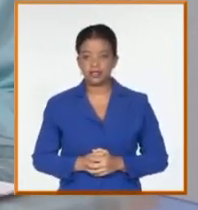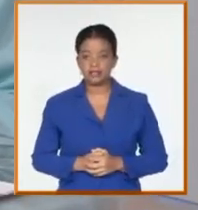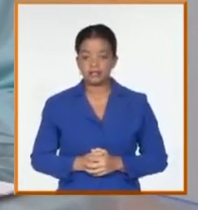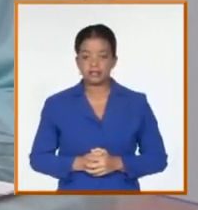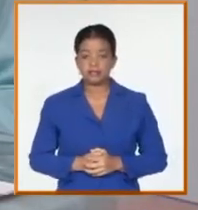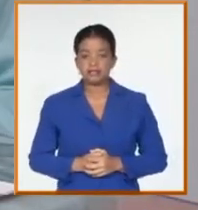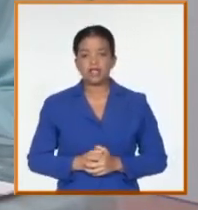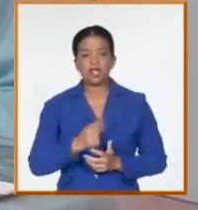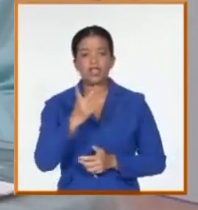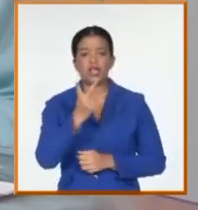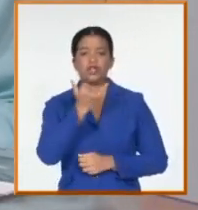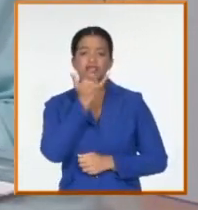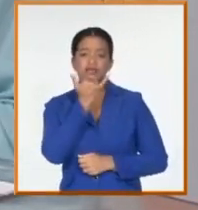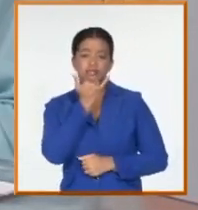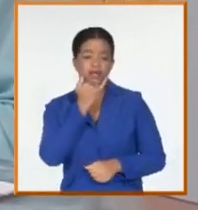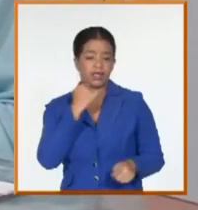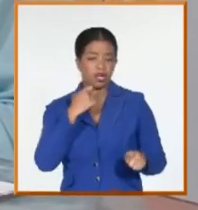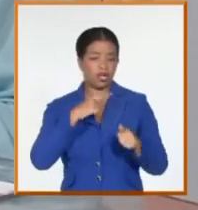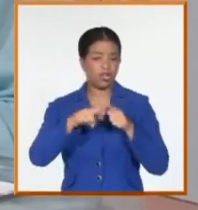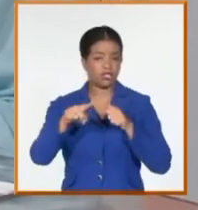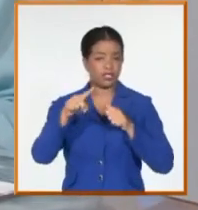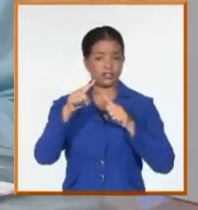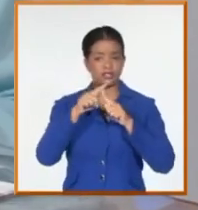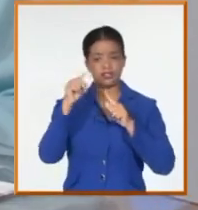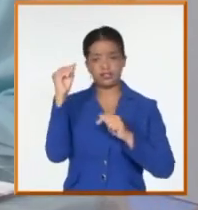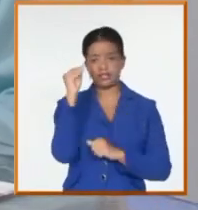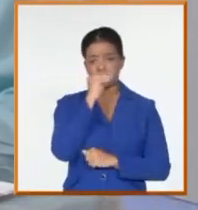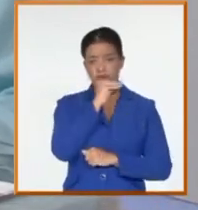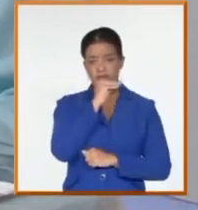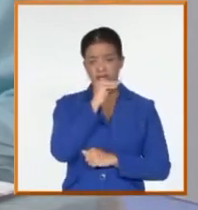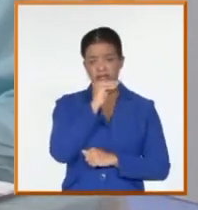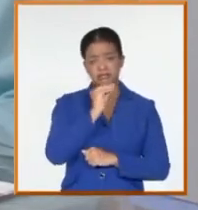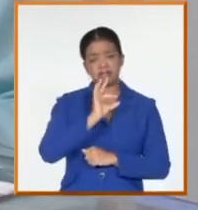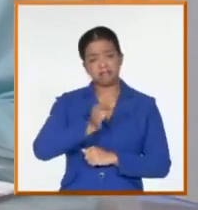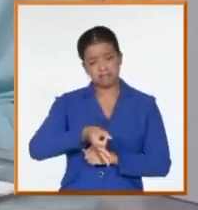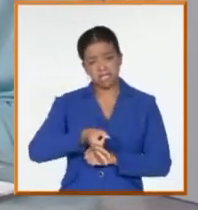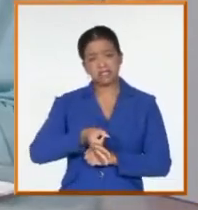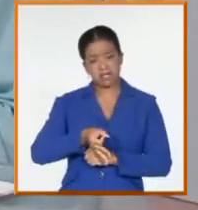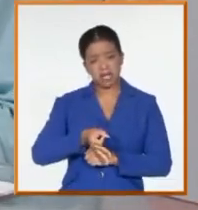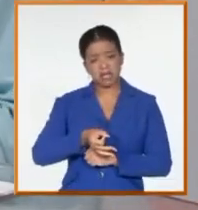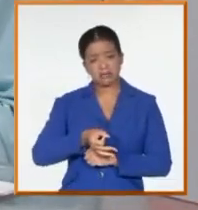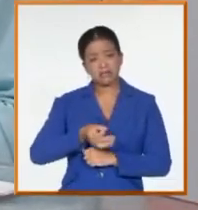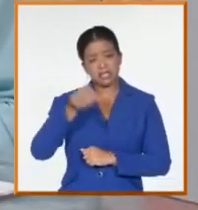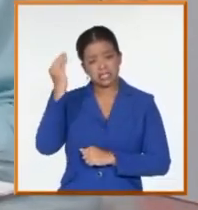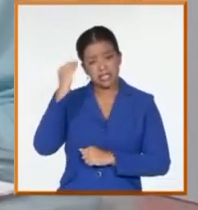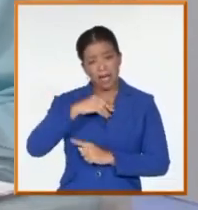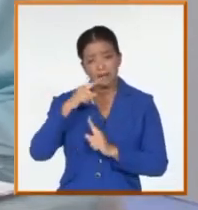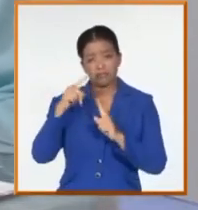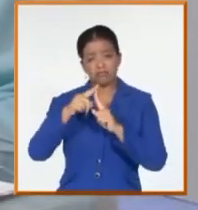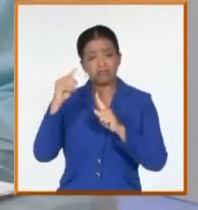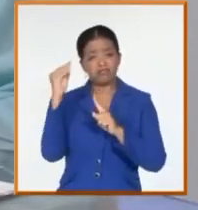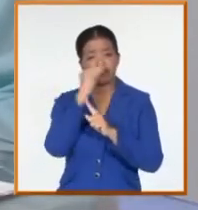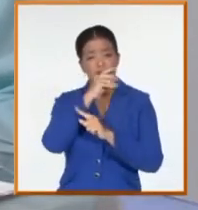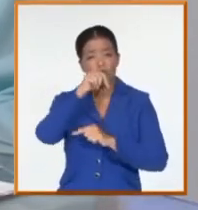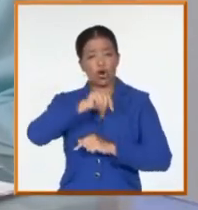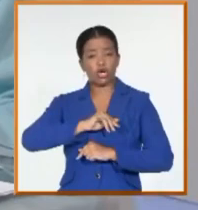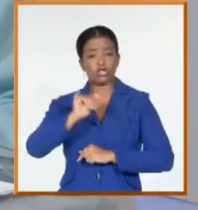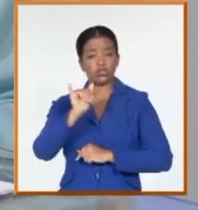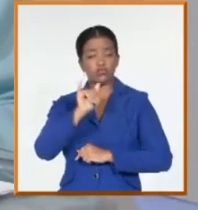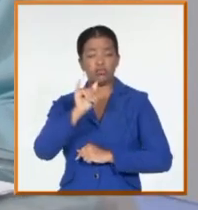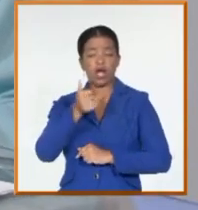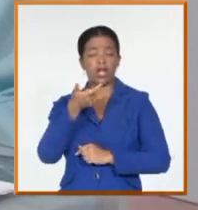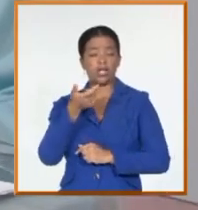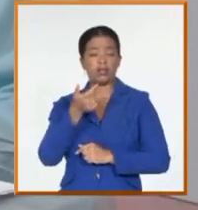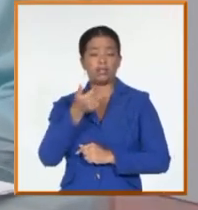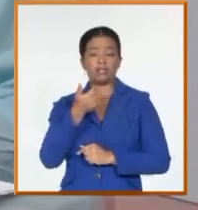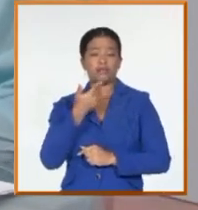tata la infraestructura tecnológica no es menos cierto que la tecnología que hoy tenemos no es